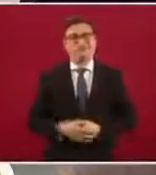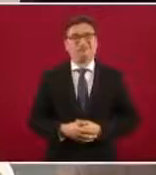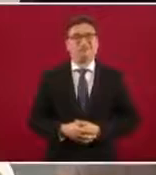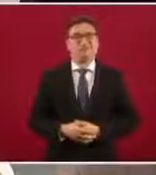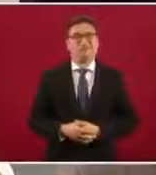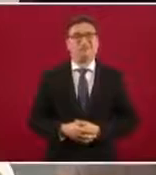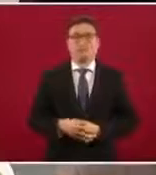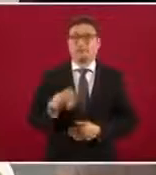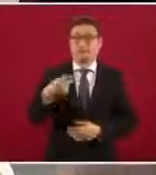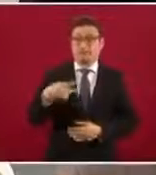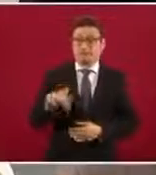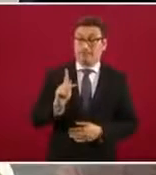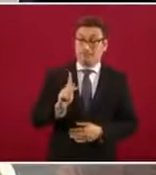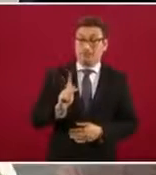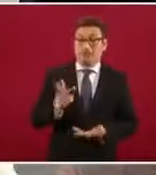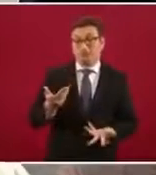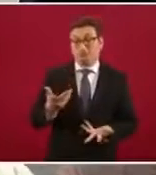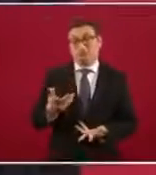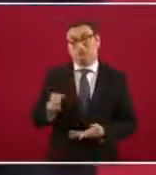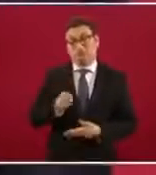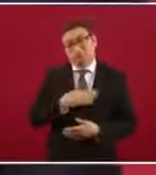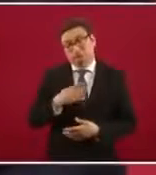Pero afortunadamente